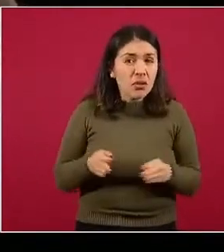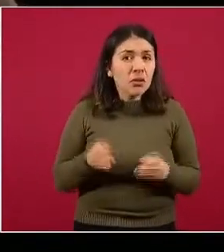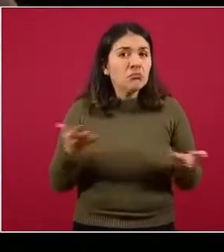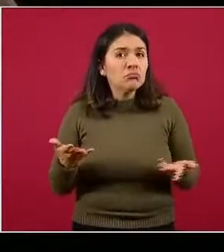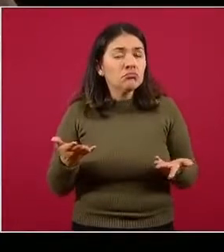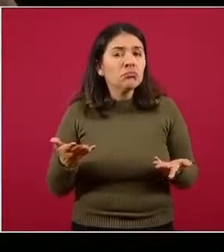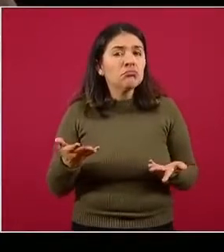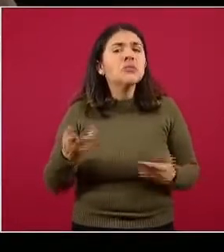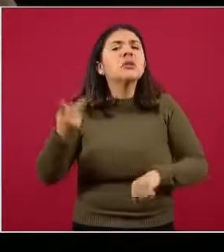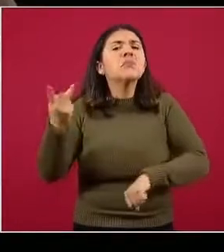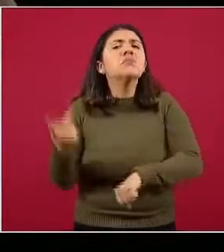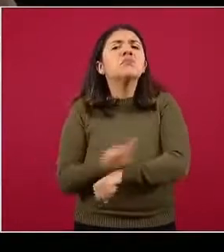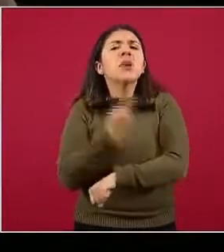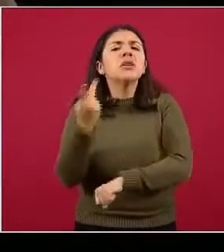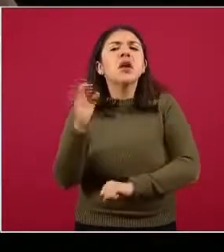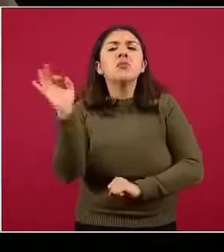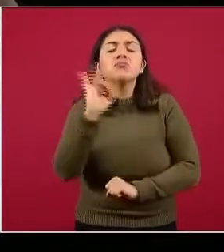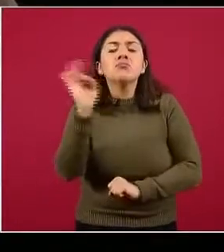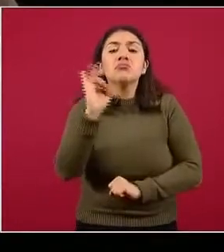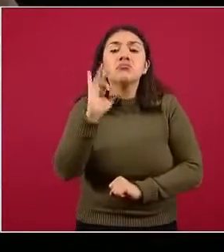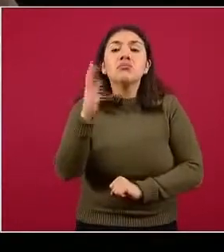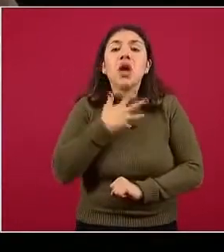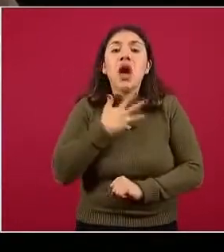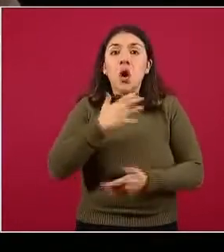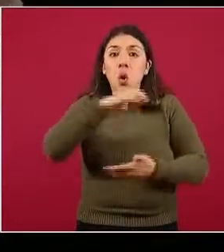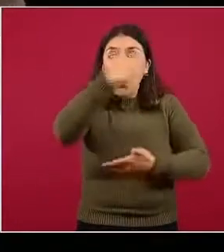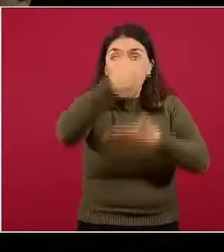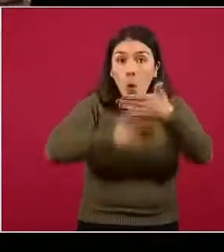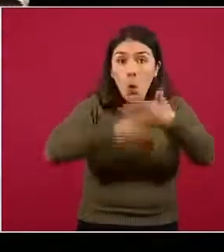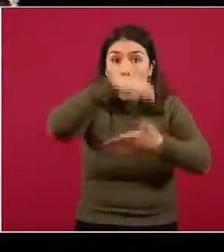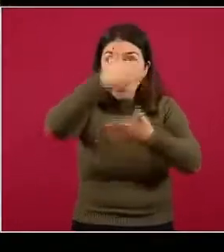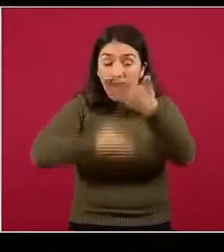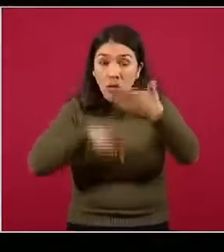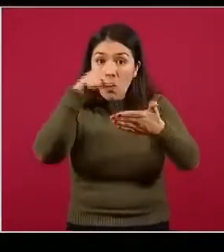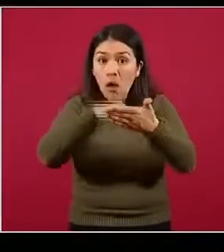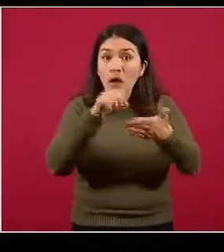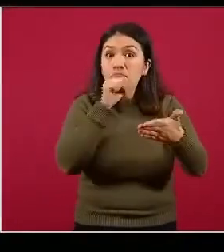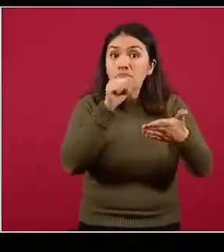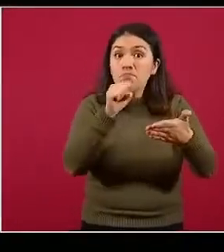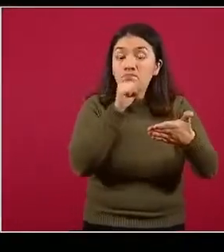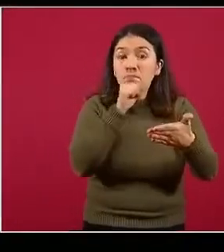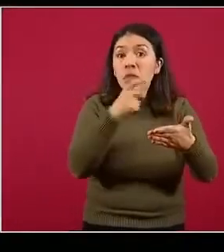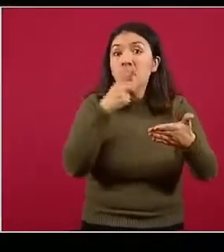¿qué va a pasar si hay una cláusula en los contratos específicamente